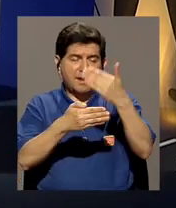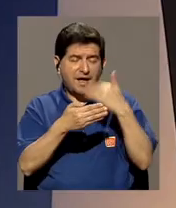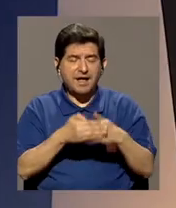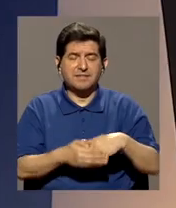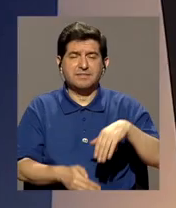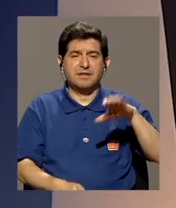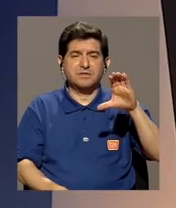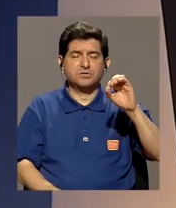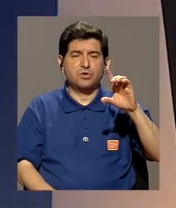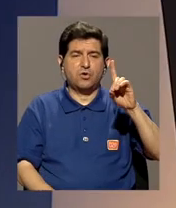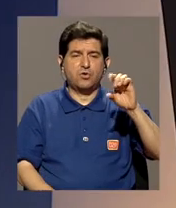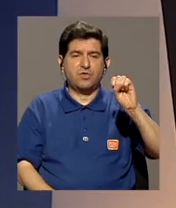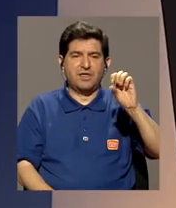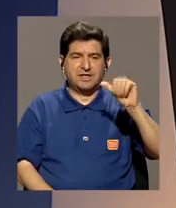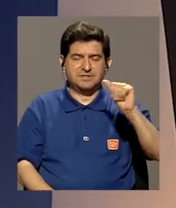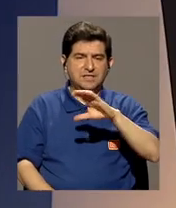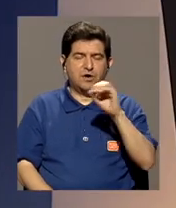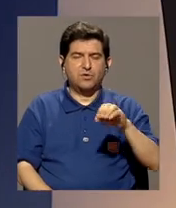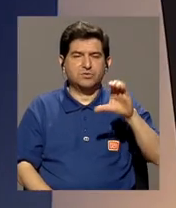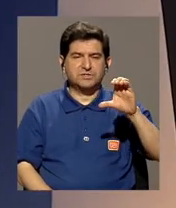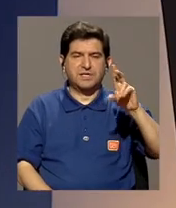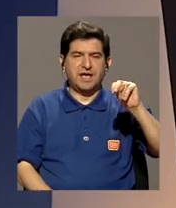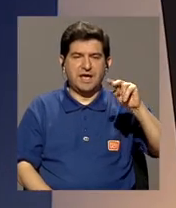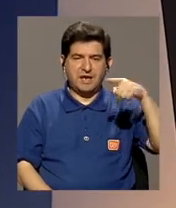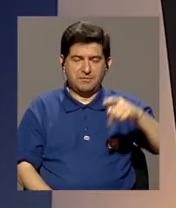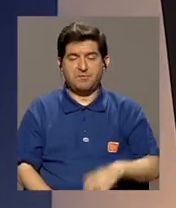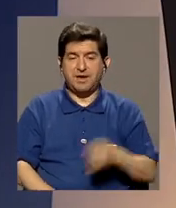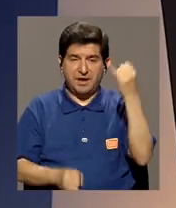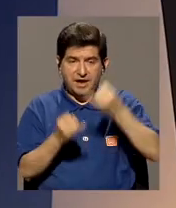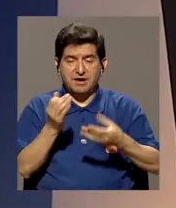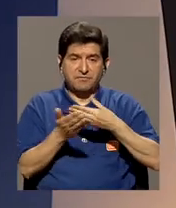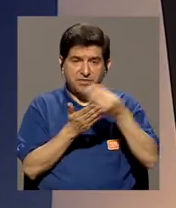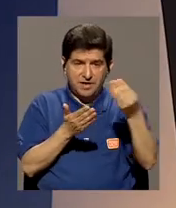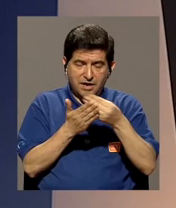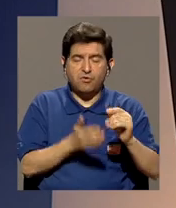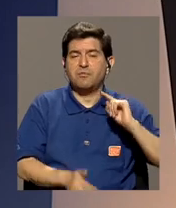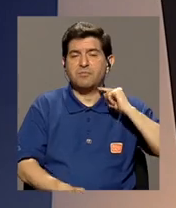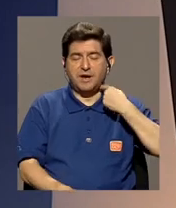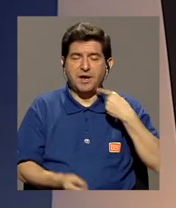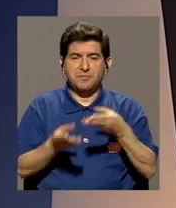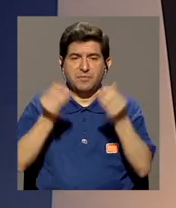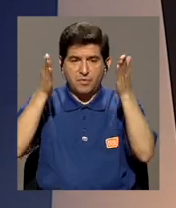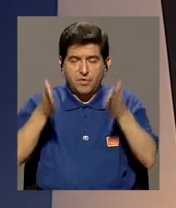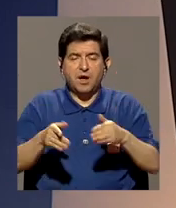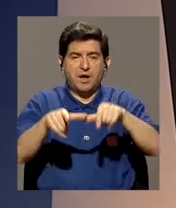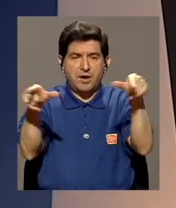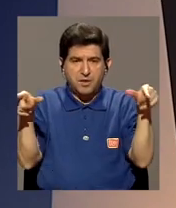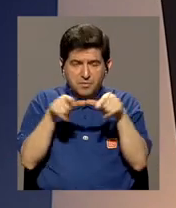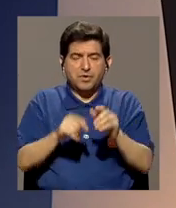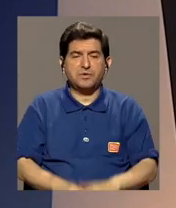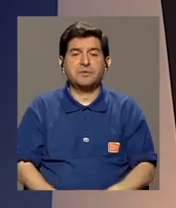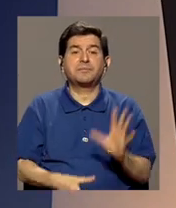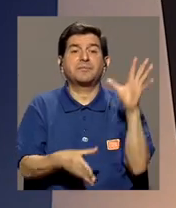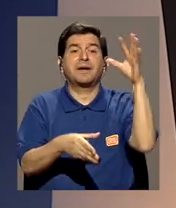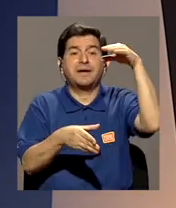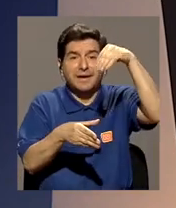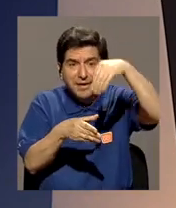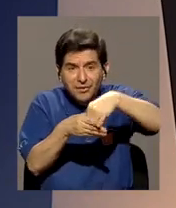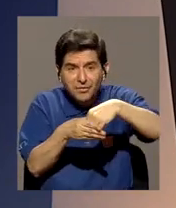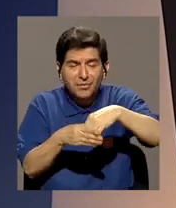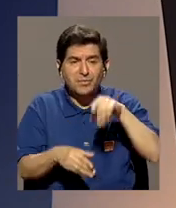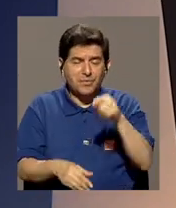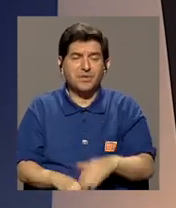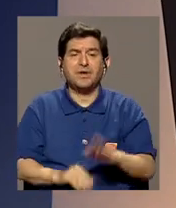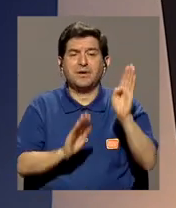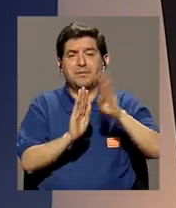codesa como en el antiguo cnp que al final termina comprando caro a los productores locales para incorporar